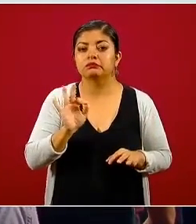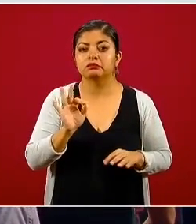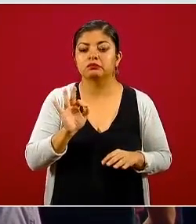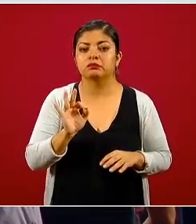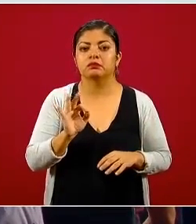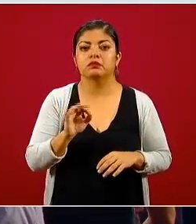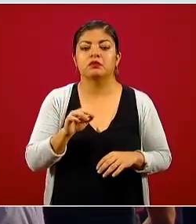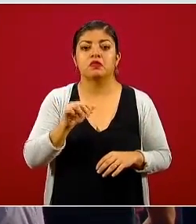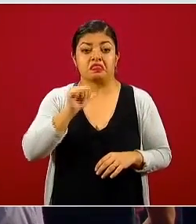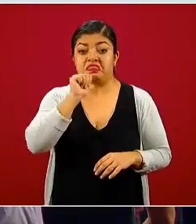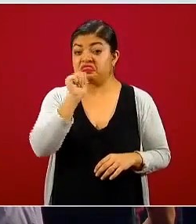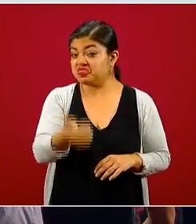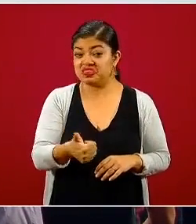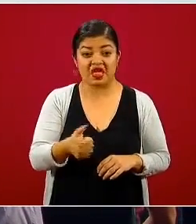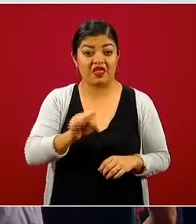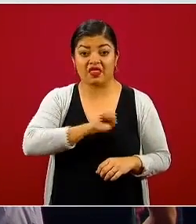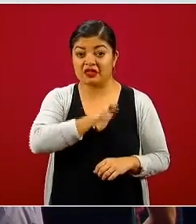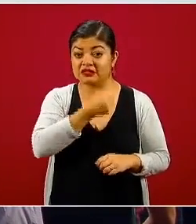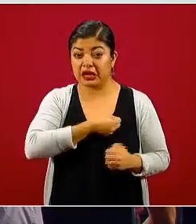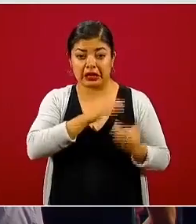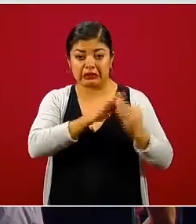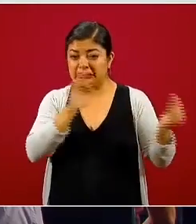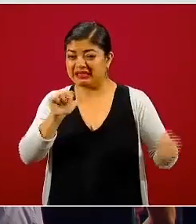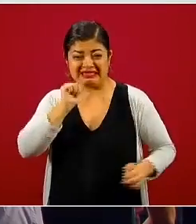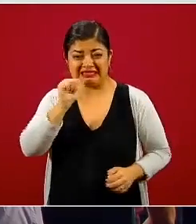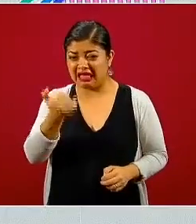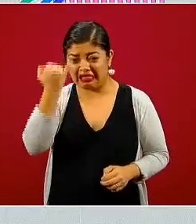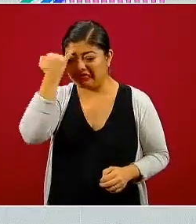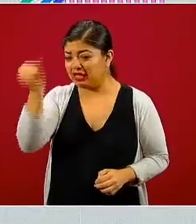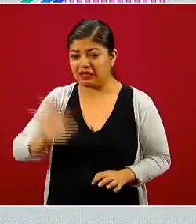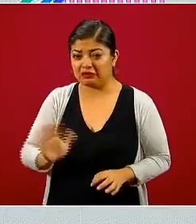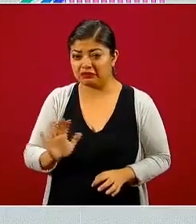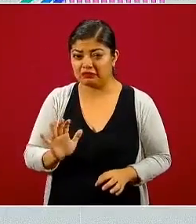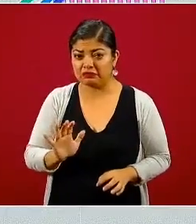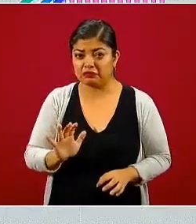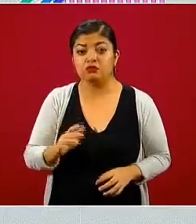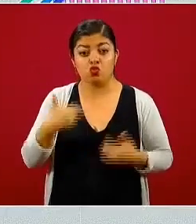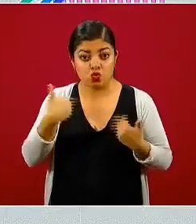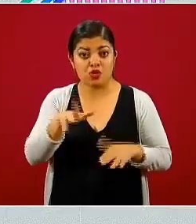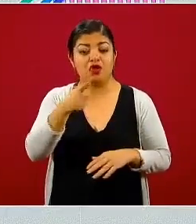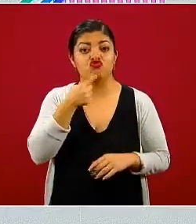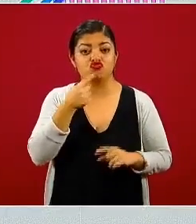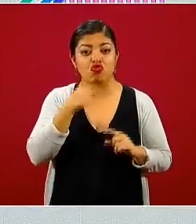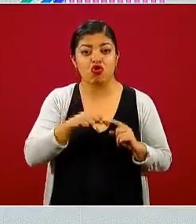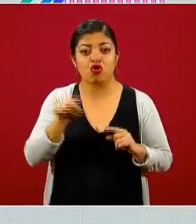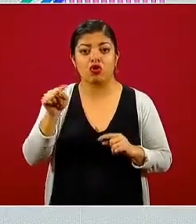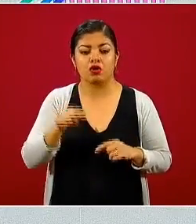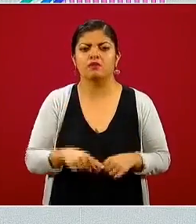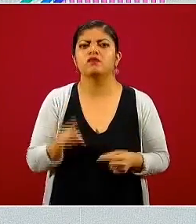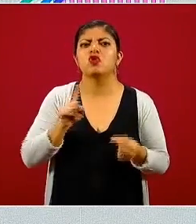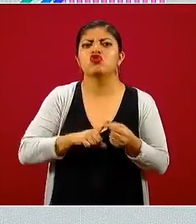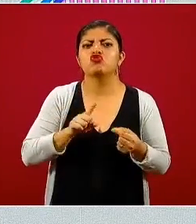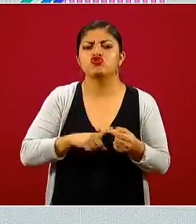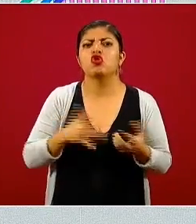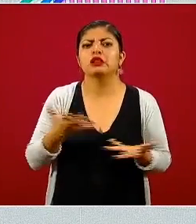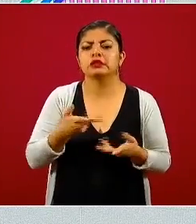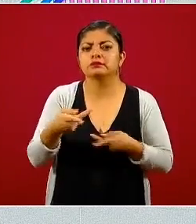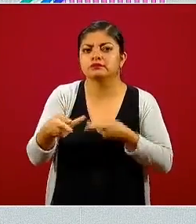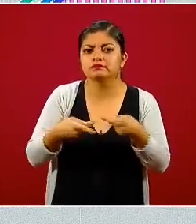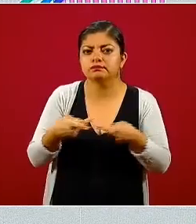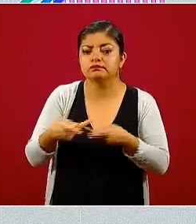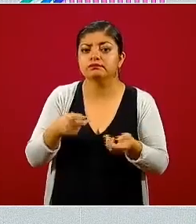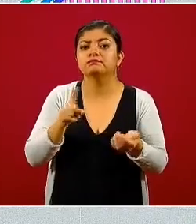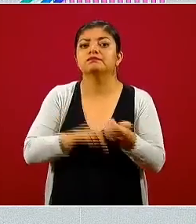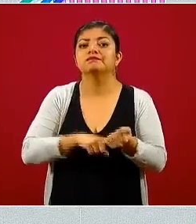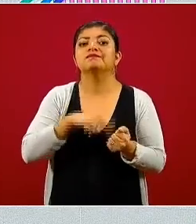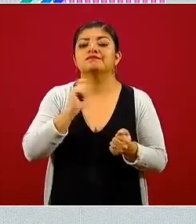intervenciones de la Jornada Nacional de Sana Distancia. ¿De dónde vino esta predicción? Vino del conjunto